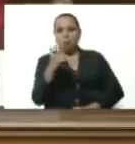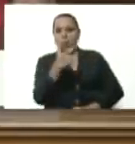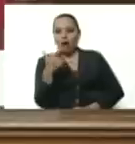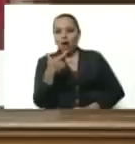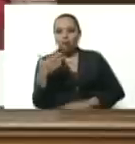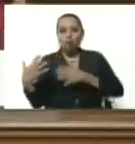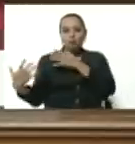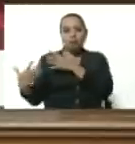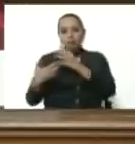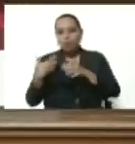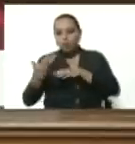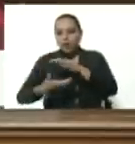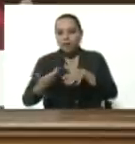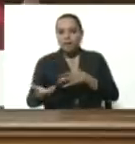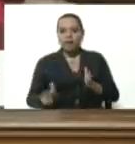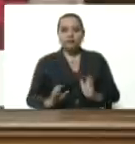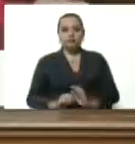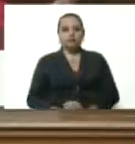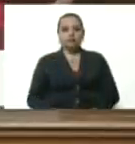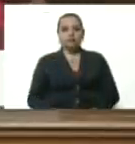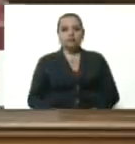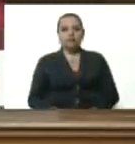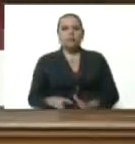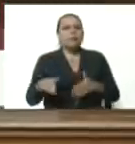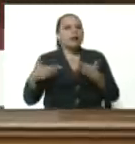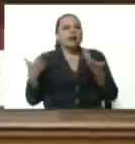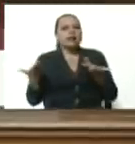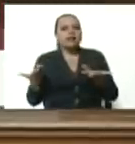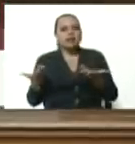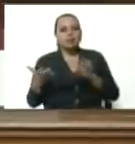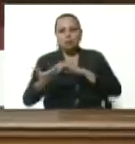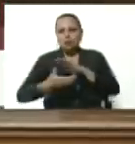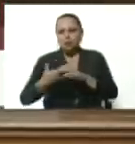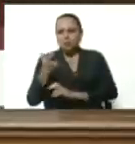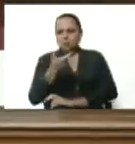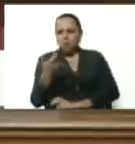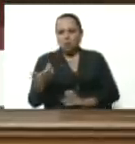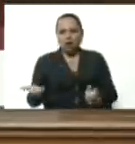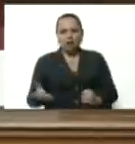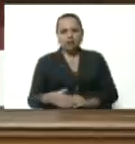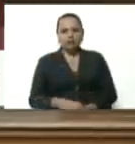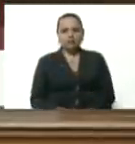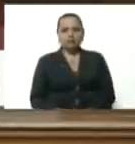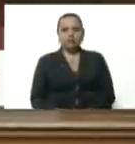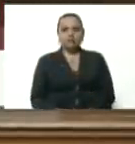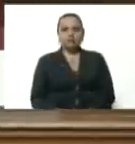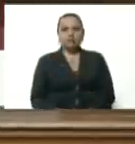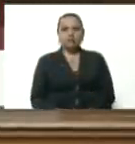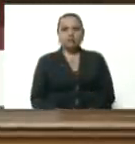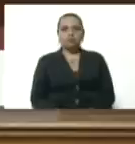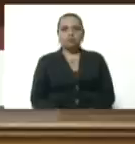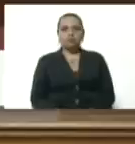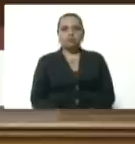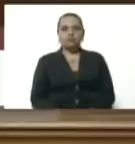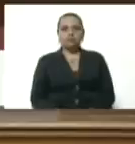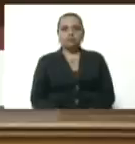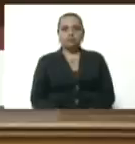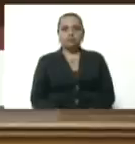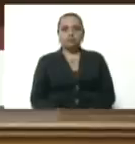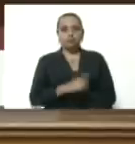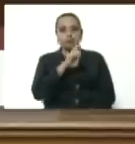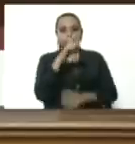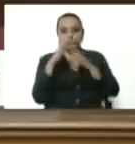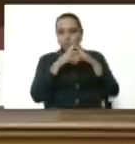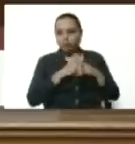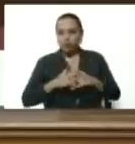provocación. ¿Provocación para qué? El imperialismo